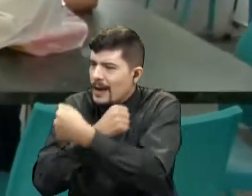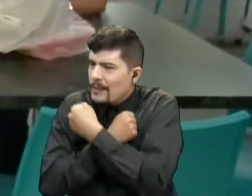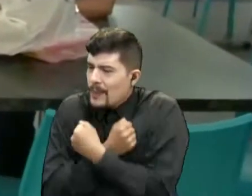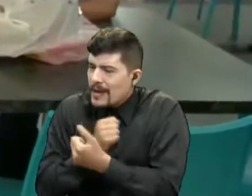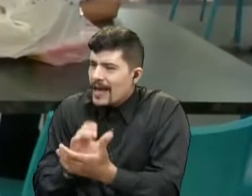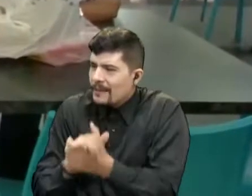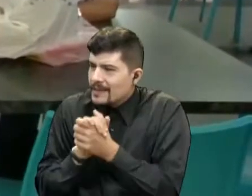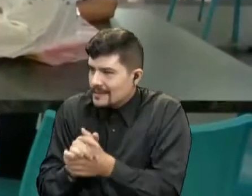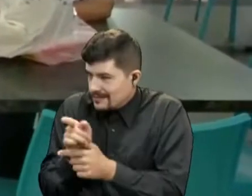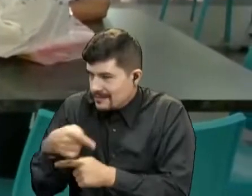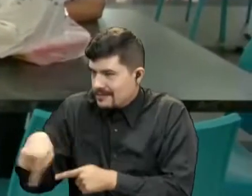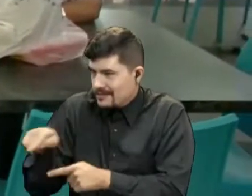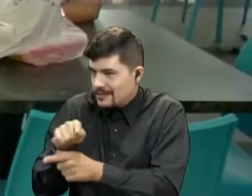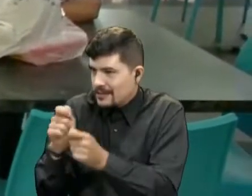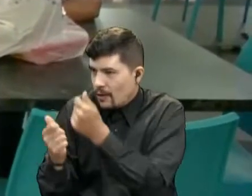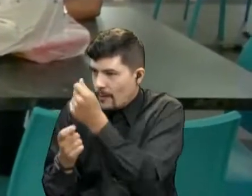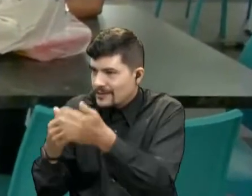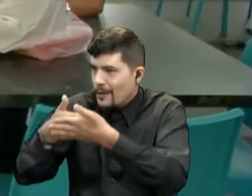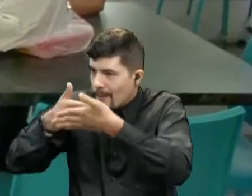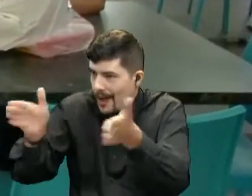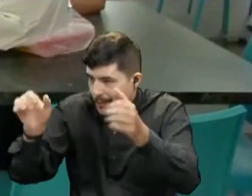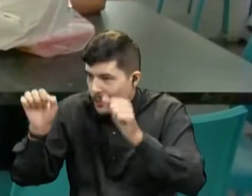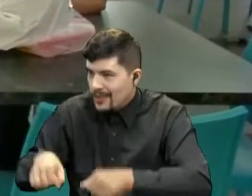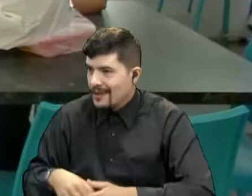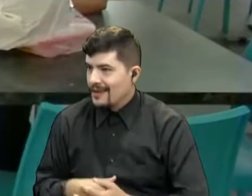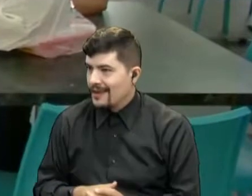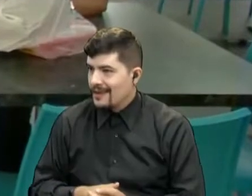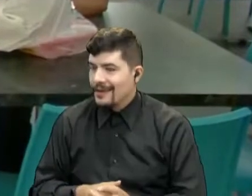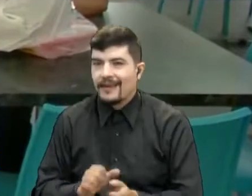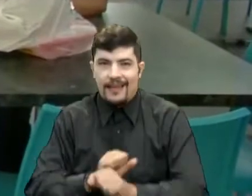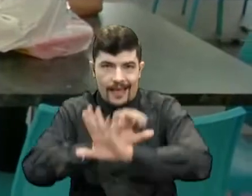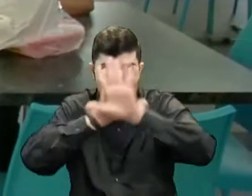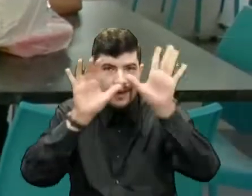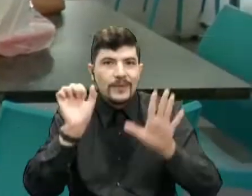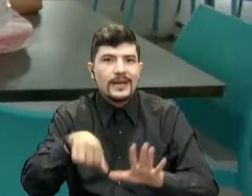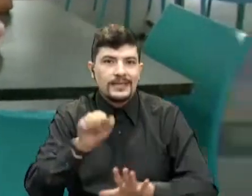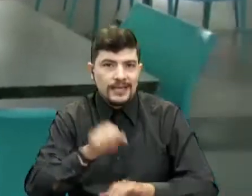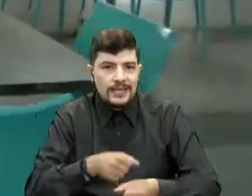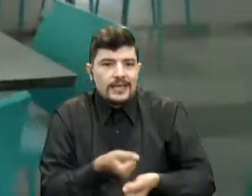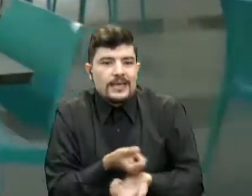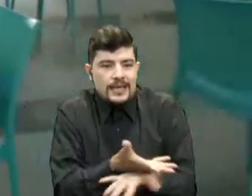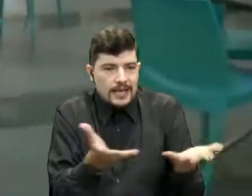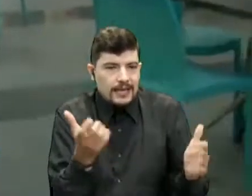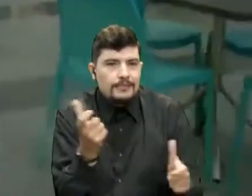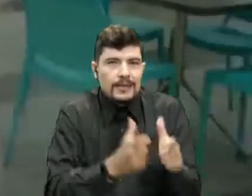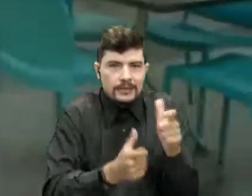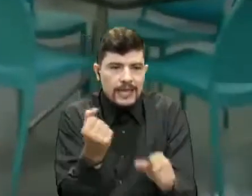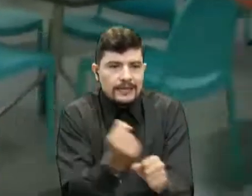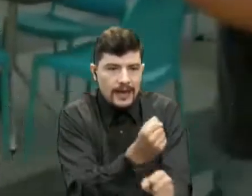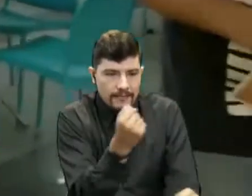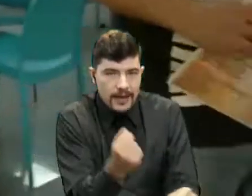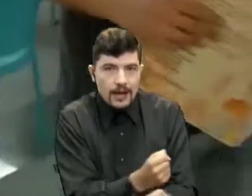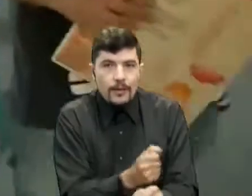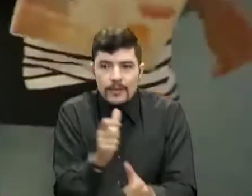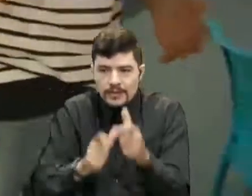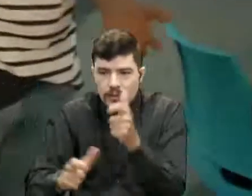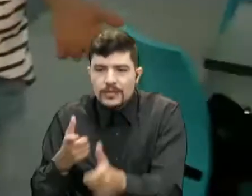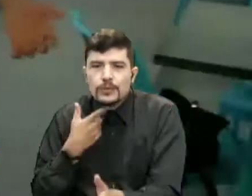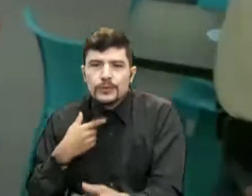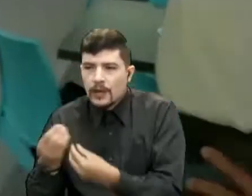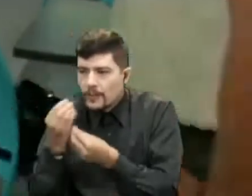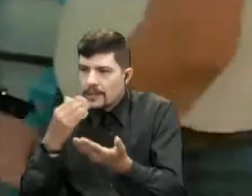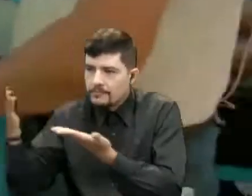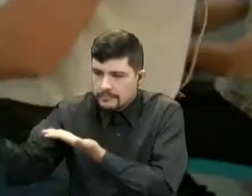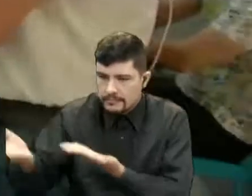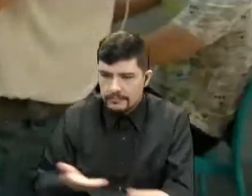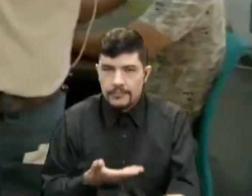poder cumplir con esto en el día de hoy, poder atender gente. Poder generar empleo, poder recibir otra vez a nuestros clientes, poder generar